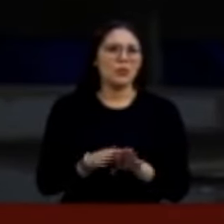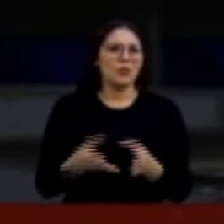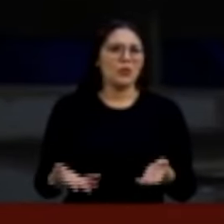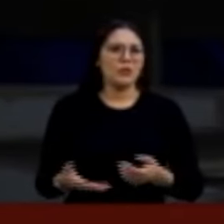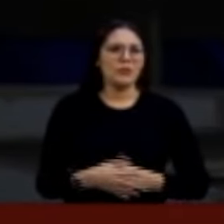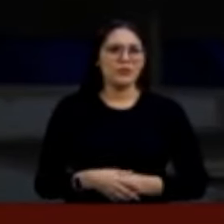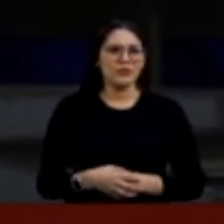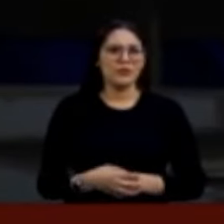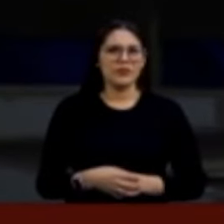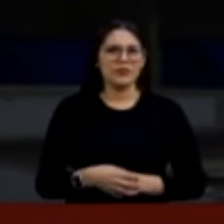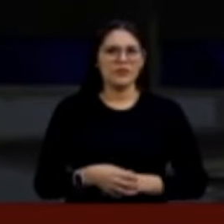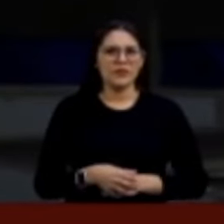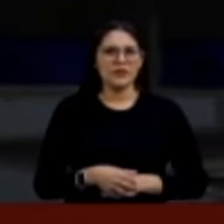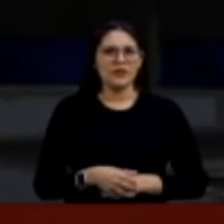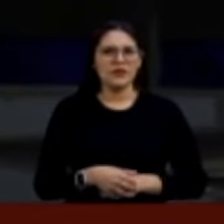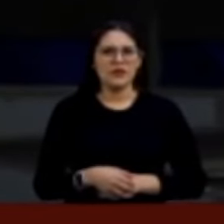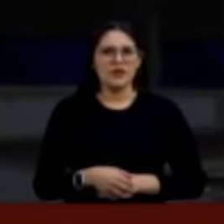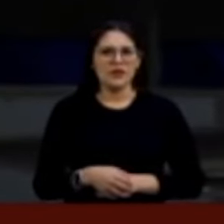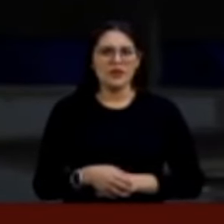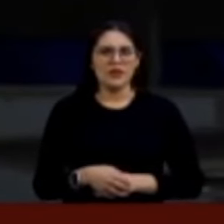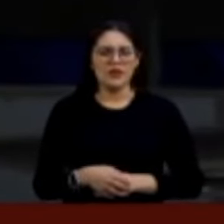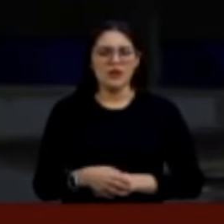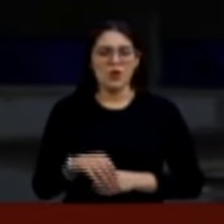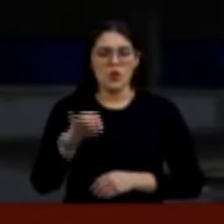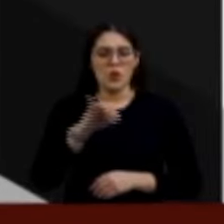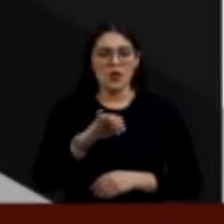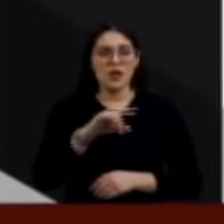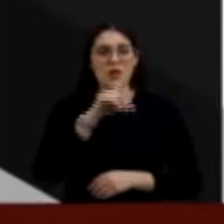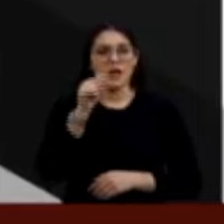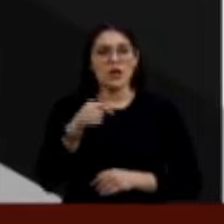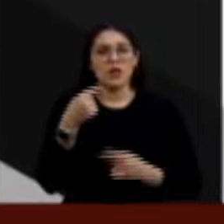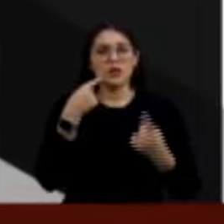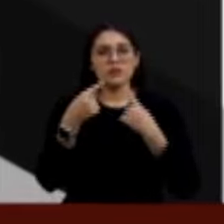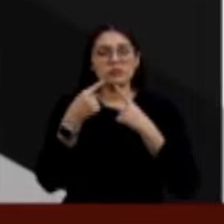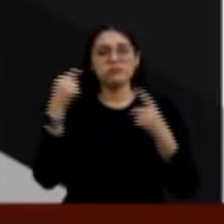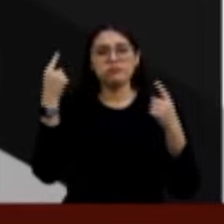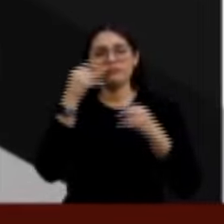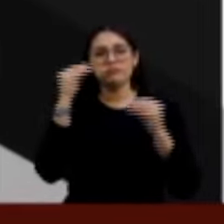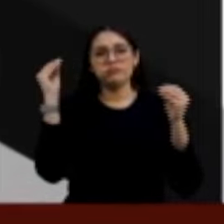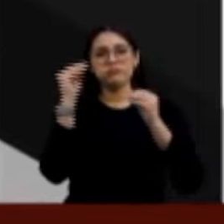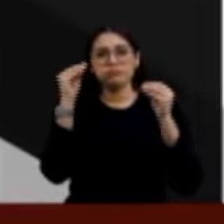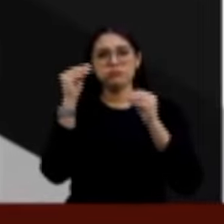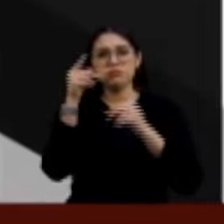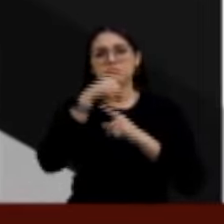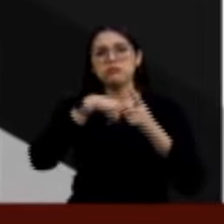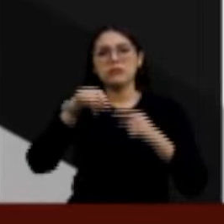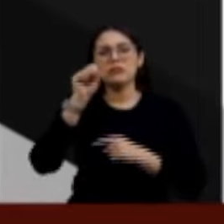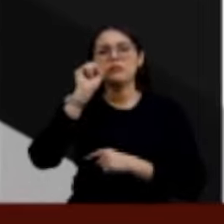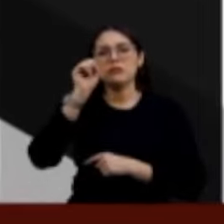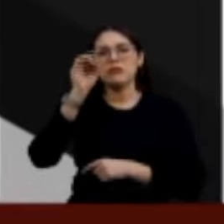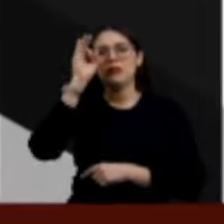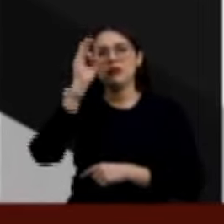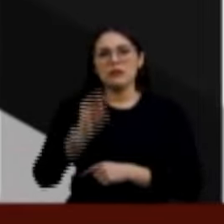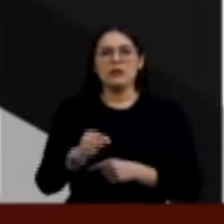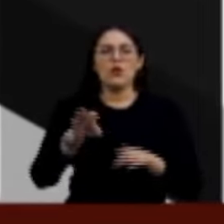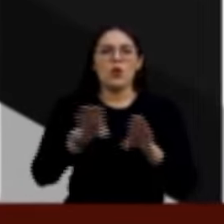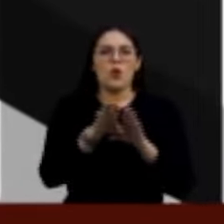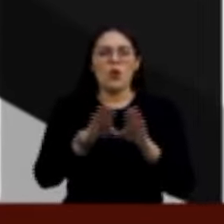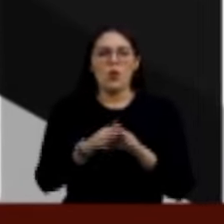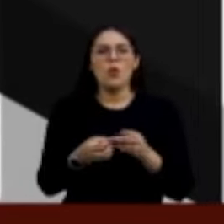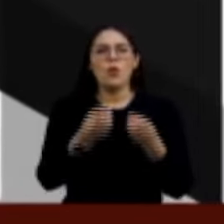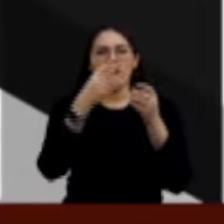Y mira, en los primeros minutos de este jueves, después de 6 horas de discusión, la Asamblea avaló el dictamen en lo particular de la siguiente